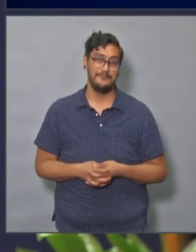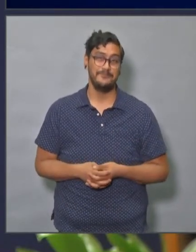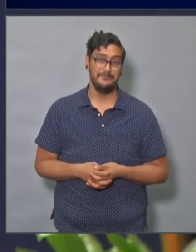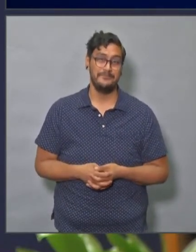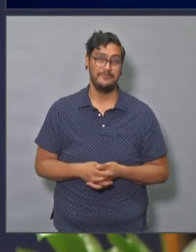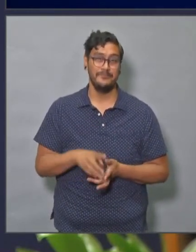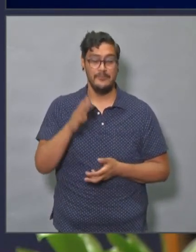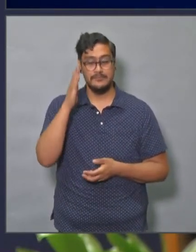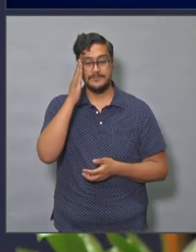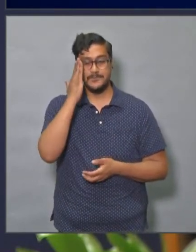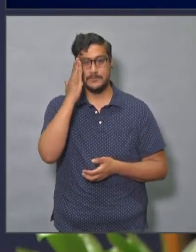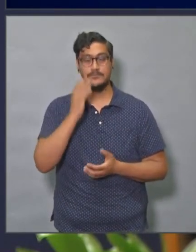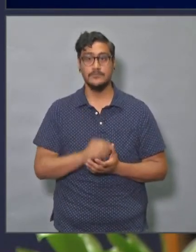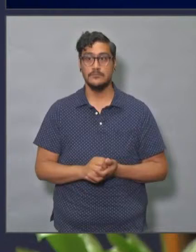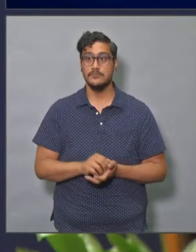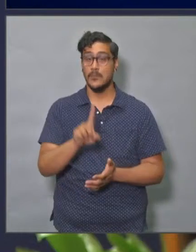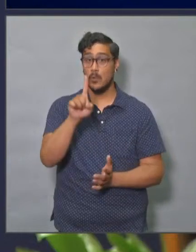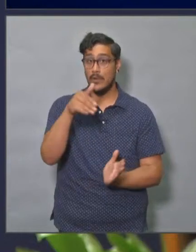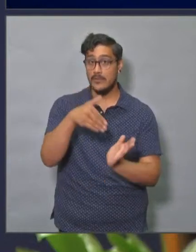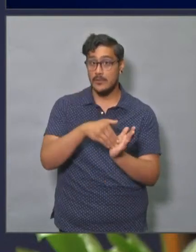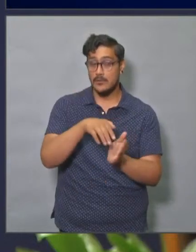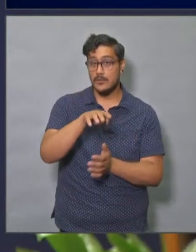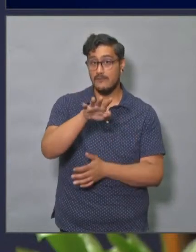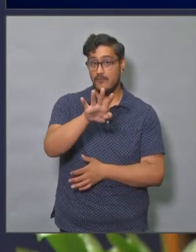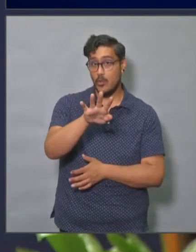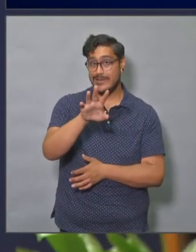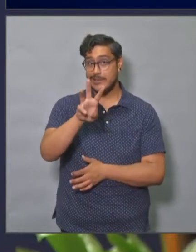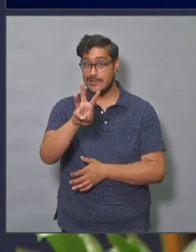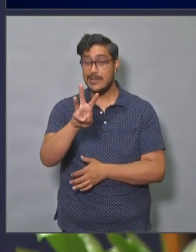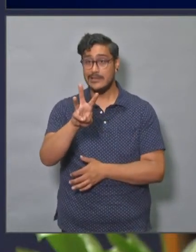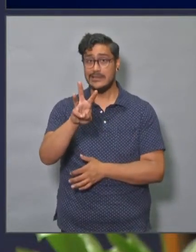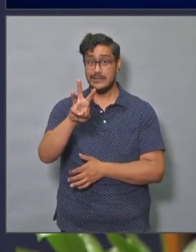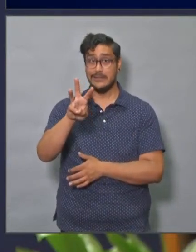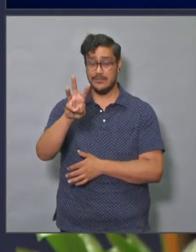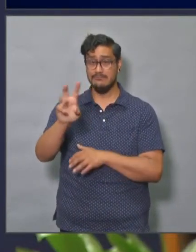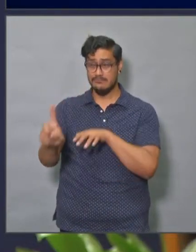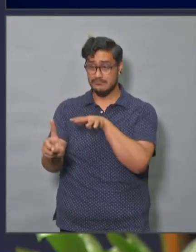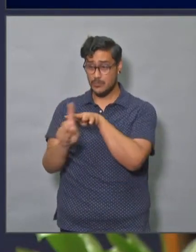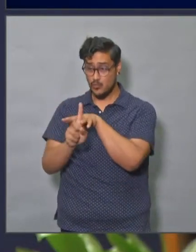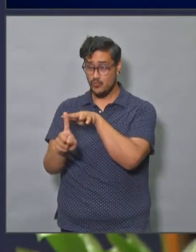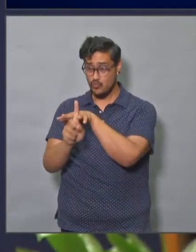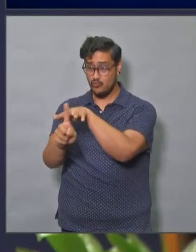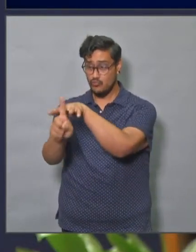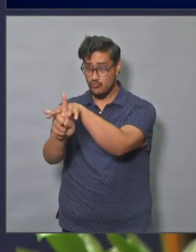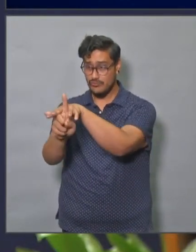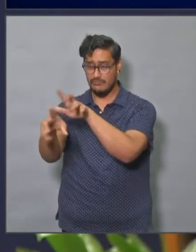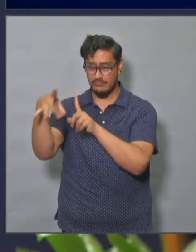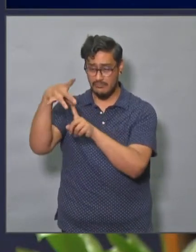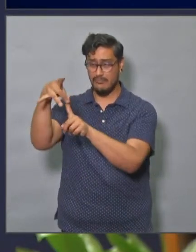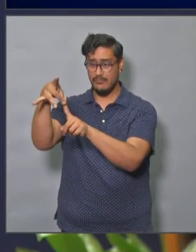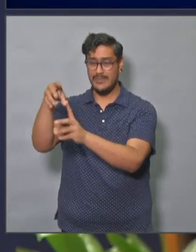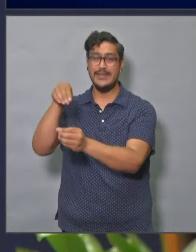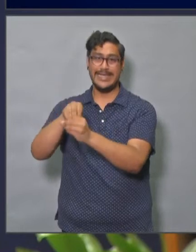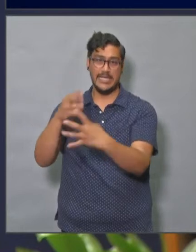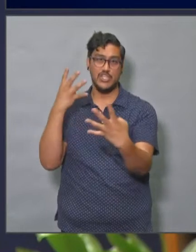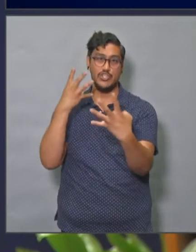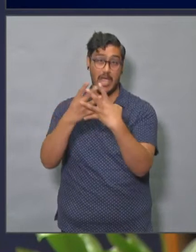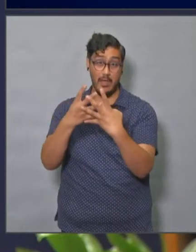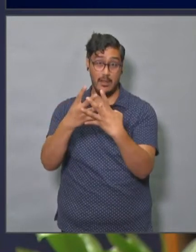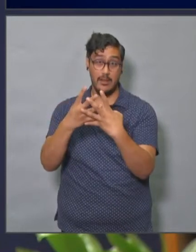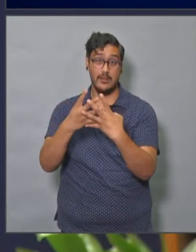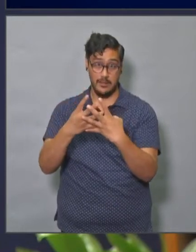Estamos reportando 1,046 casos confirmados en algún momento en las instalaciones de la cárcel.